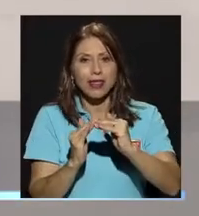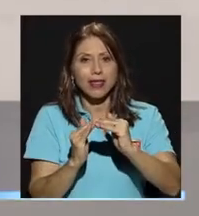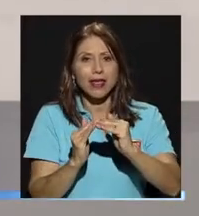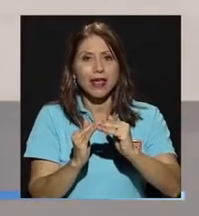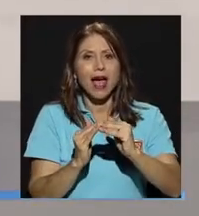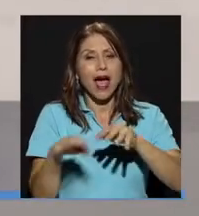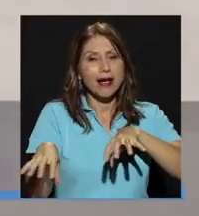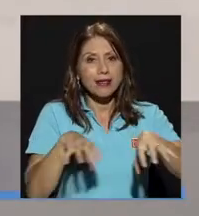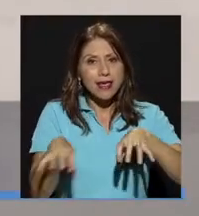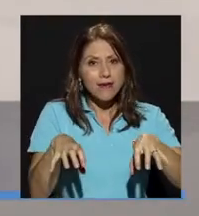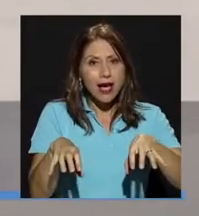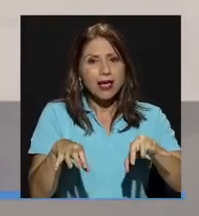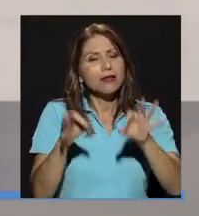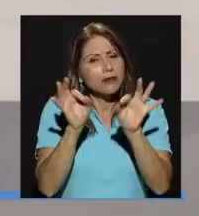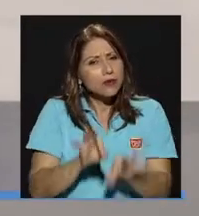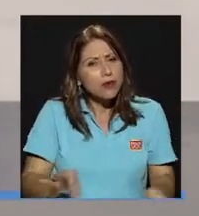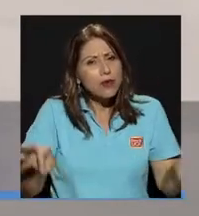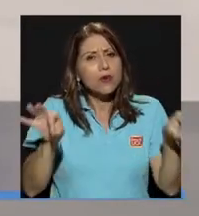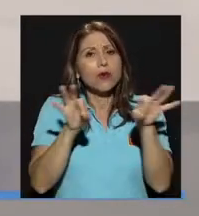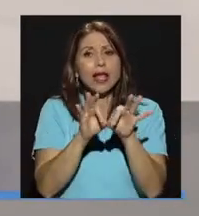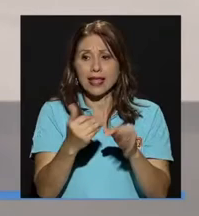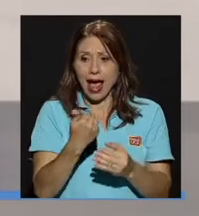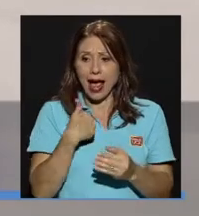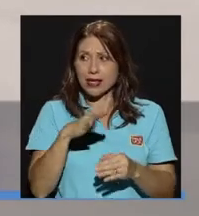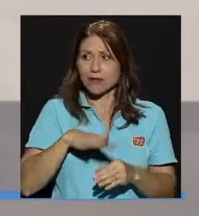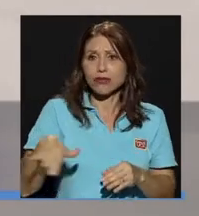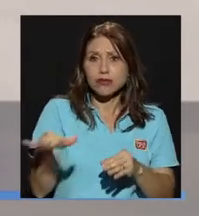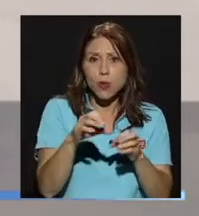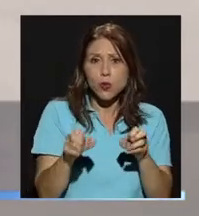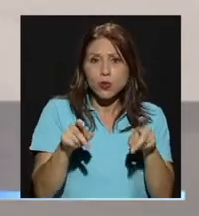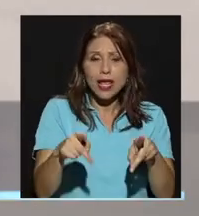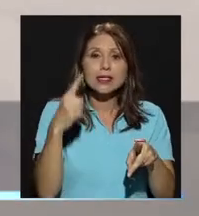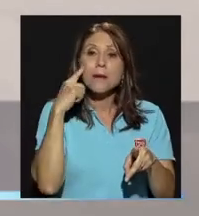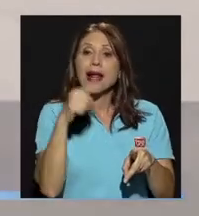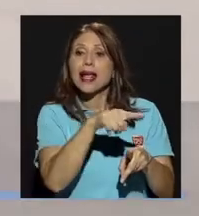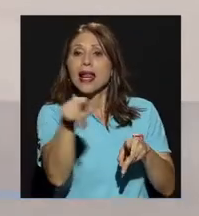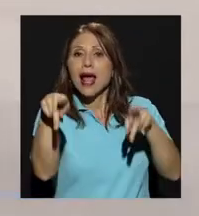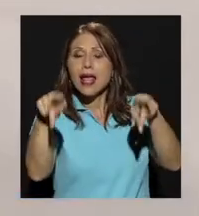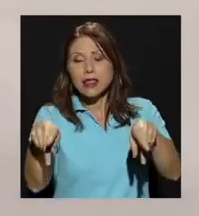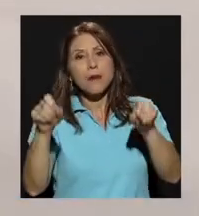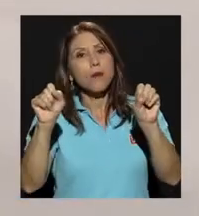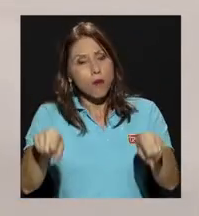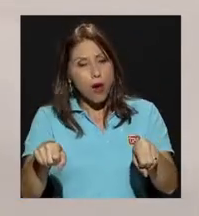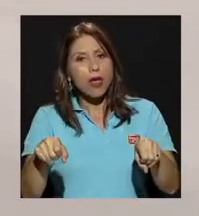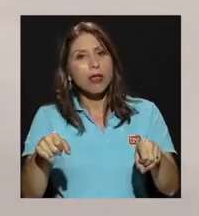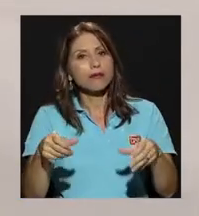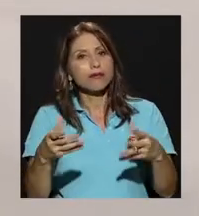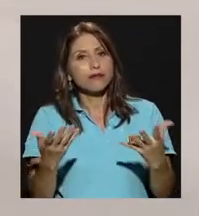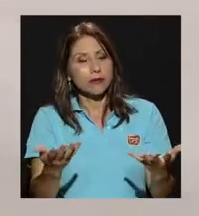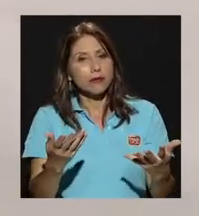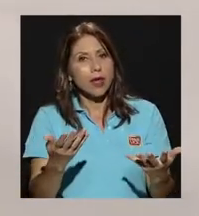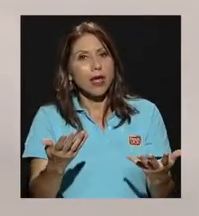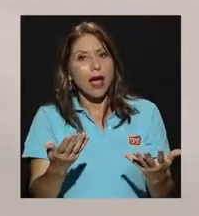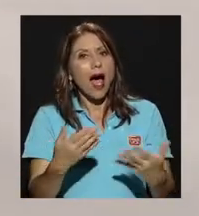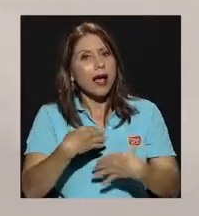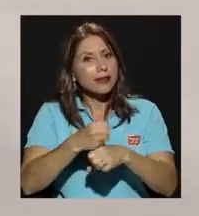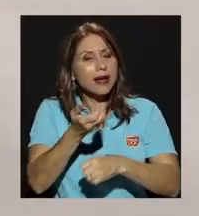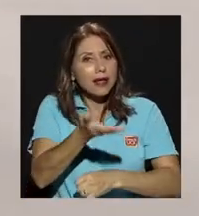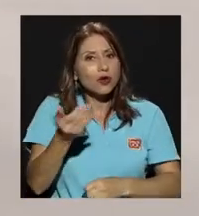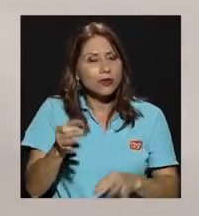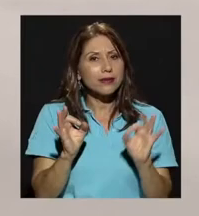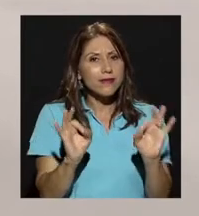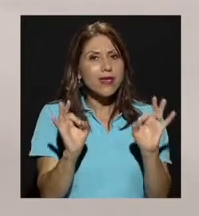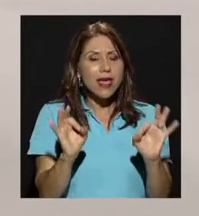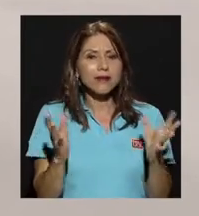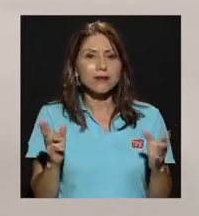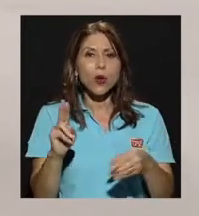activa, es vital que se ofrezcan estos espacios para ofrecerle a la gente la oportunidad de verdad hacer bien las